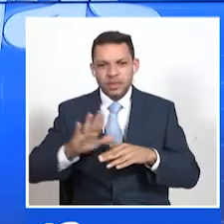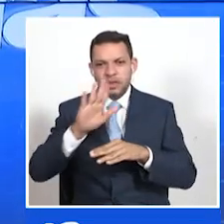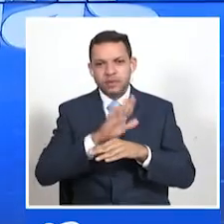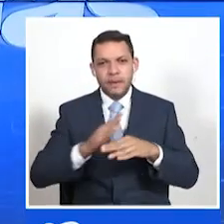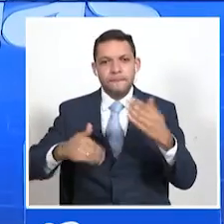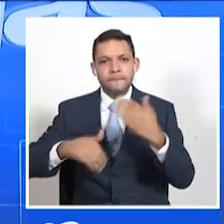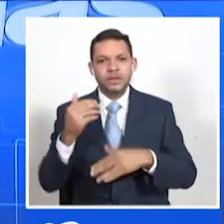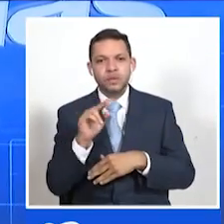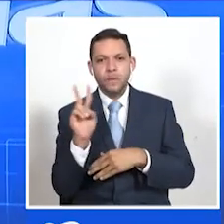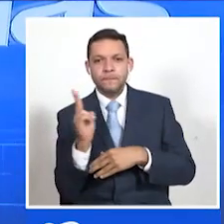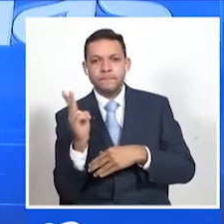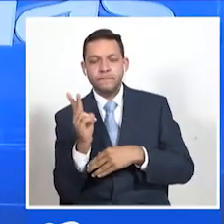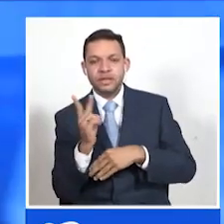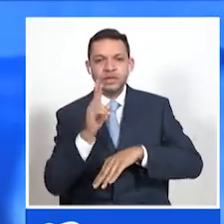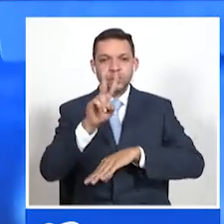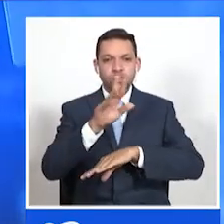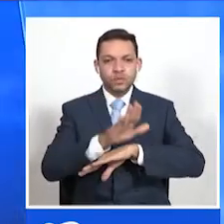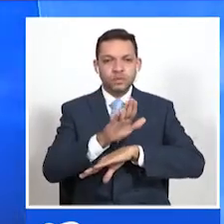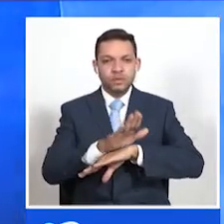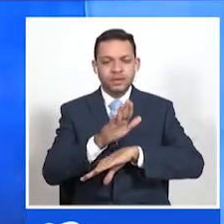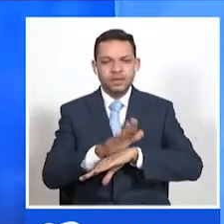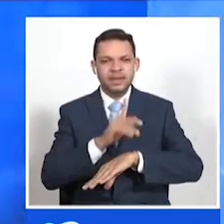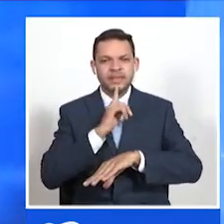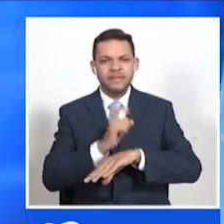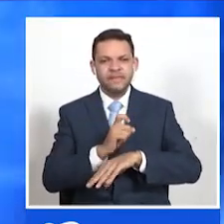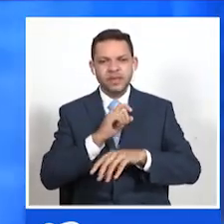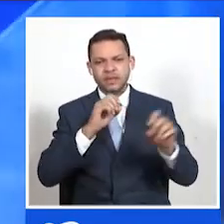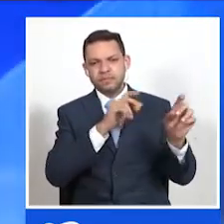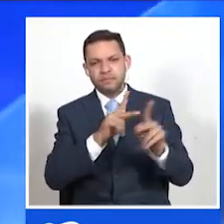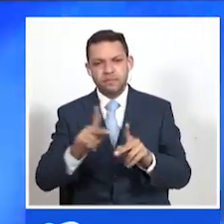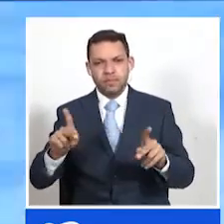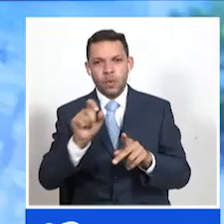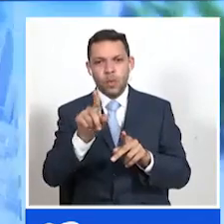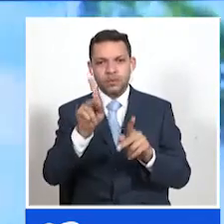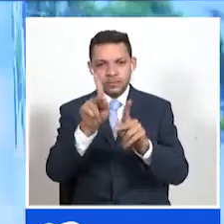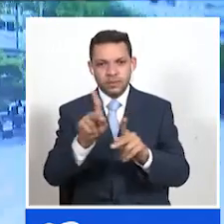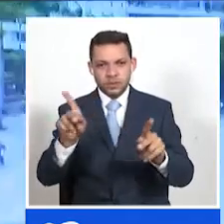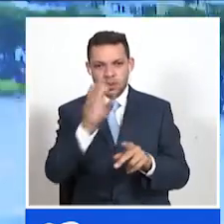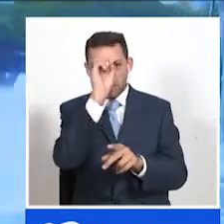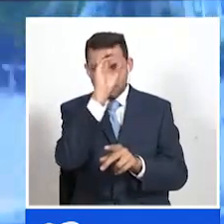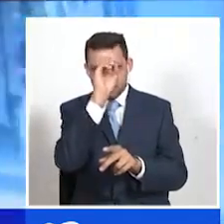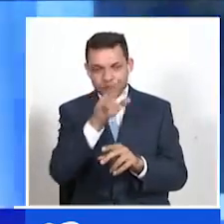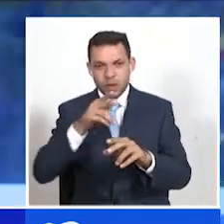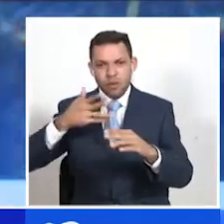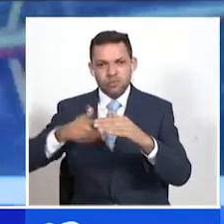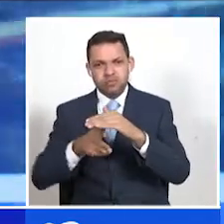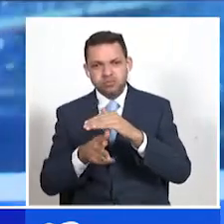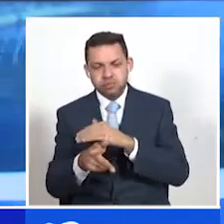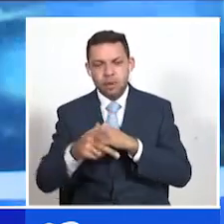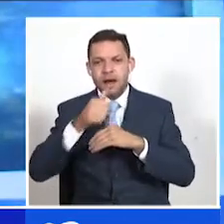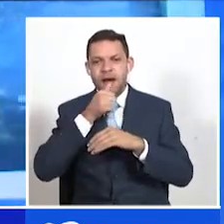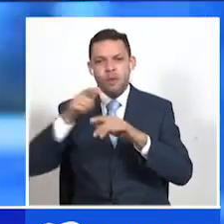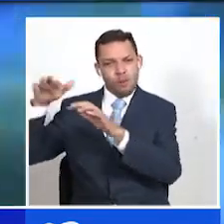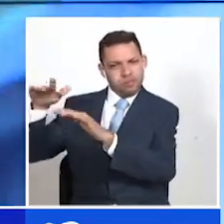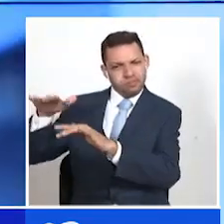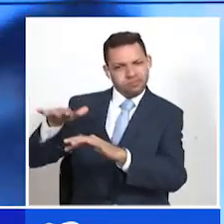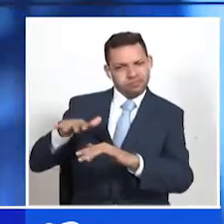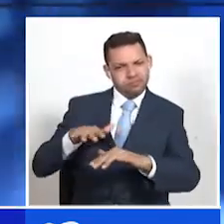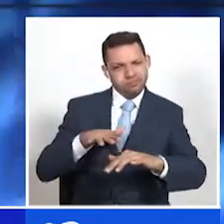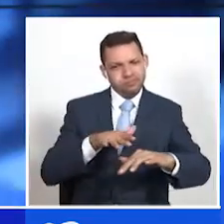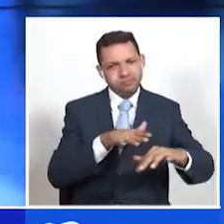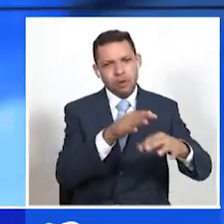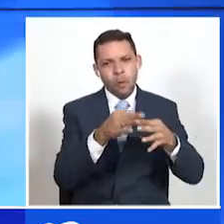el viernes, luego de las 2 de la tarde, cuando se conociera que 11 mineros hayan desaparecido al interior de un cúbico en la vereda El